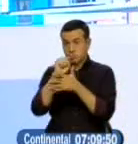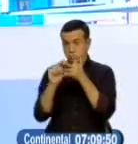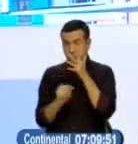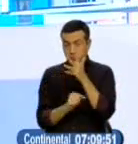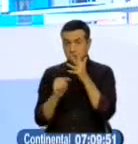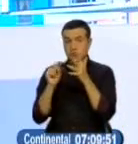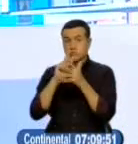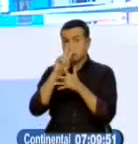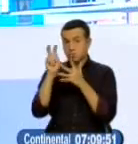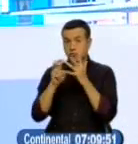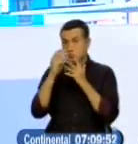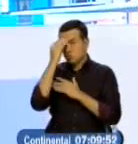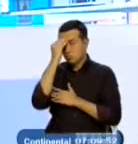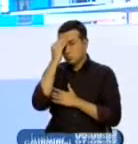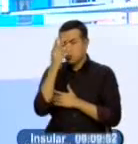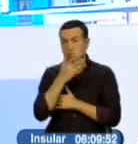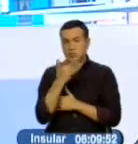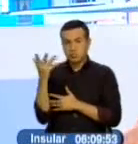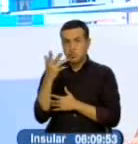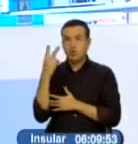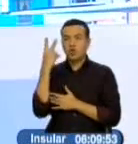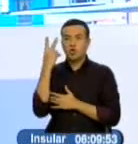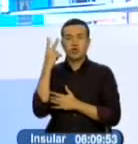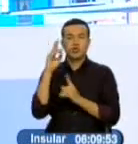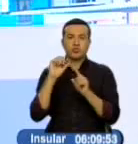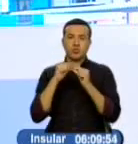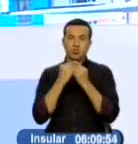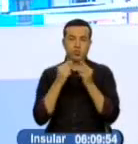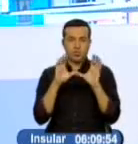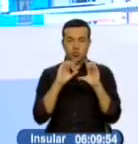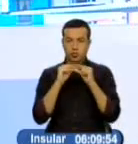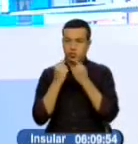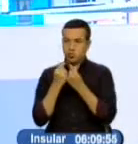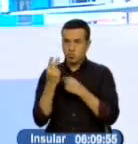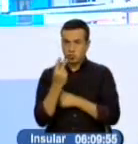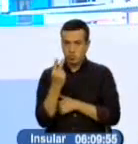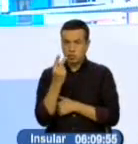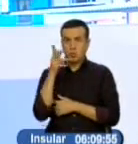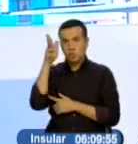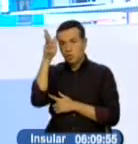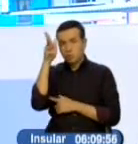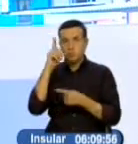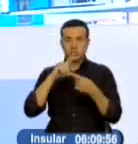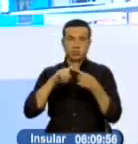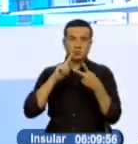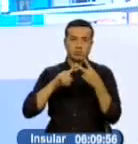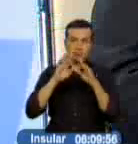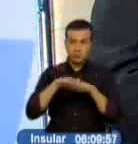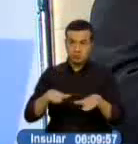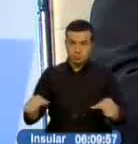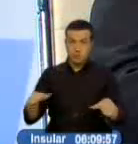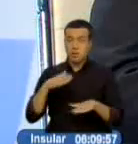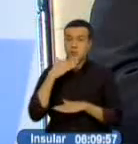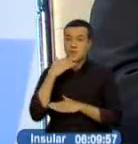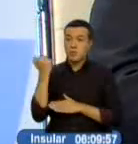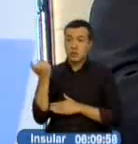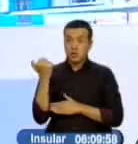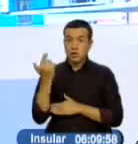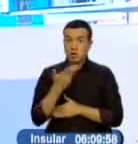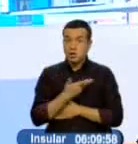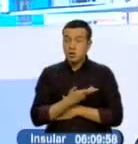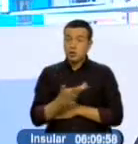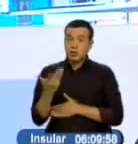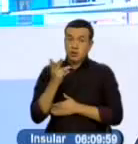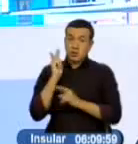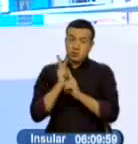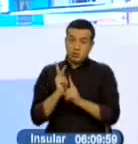del sistema educativo a esos dos grandes actores que son el docente y el estudiante y mejorar desde esa forma